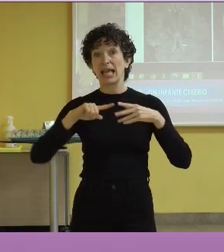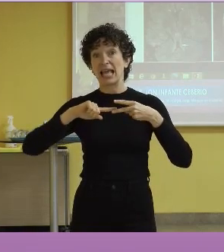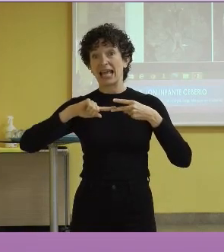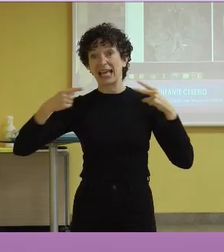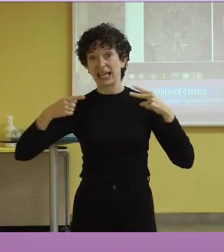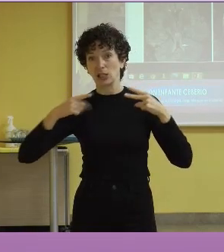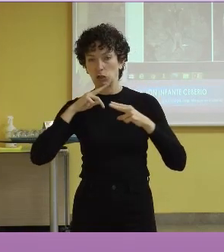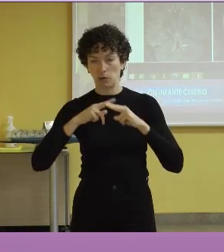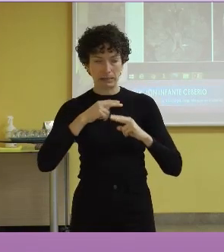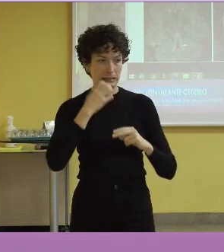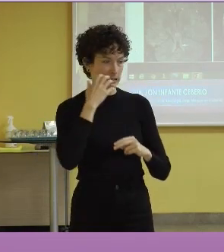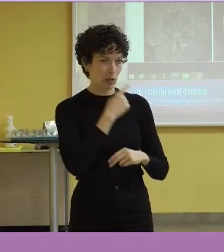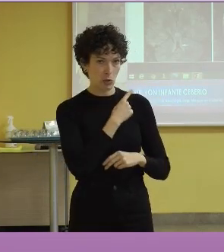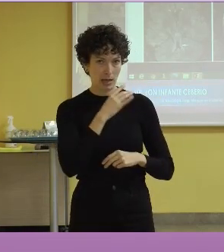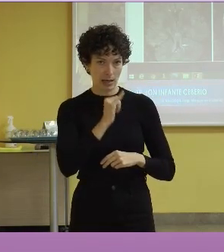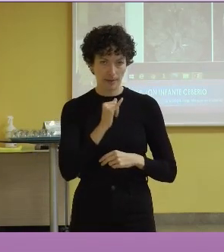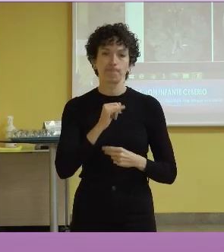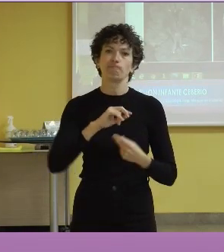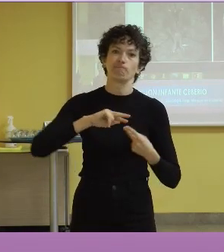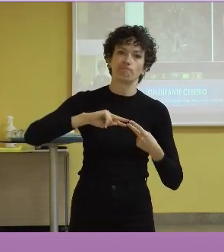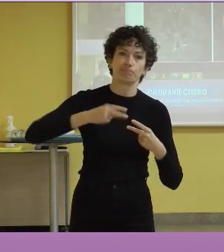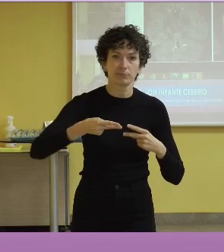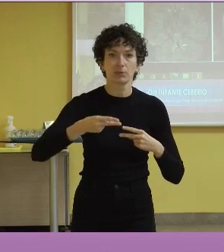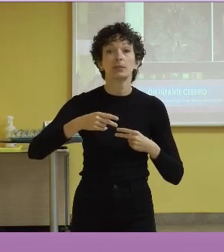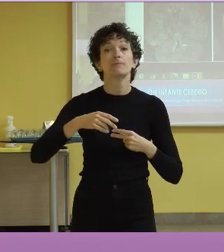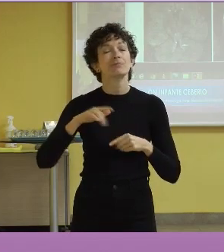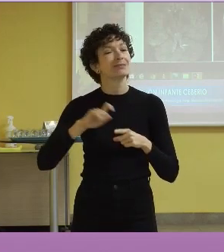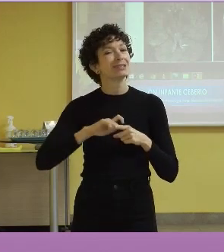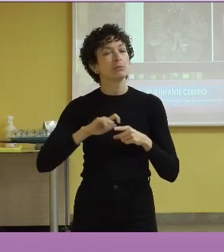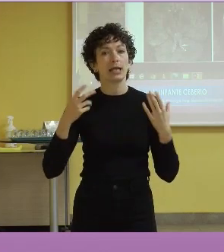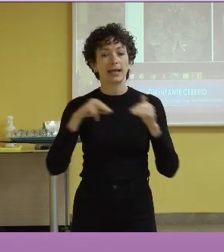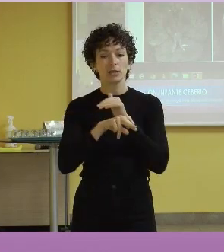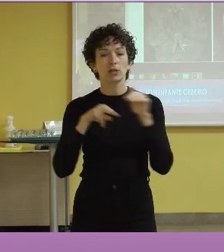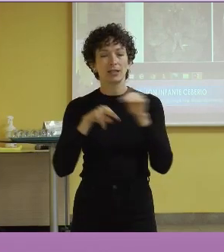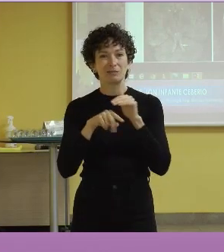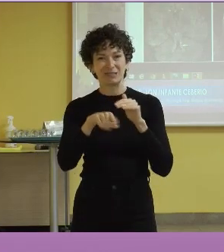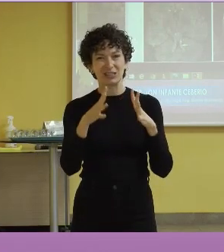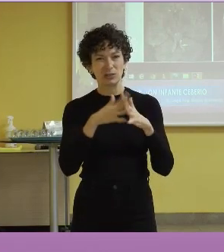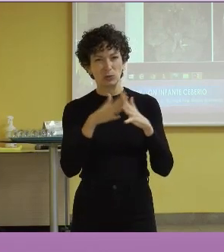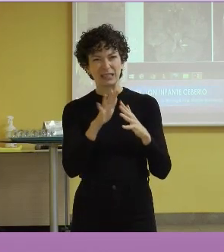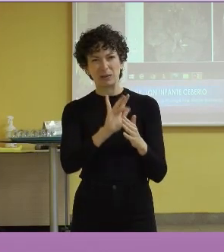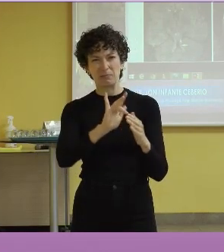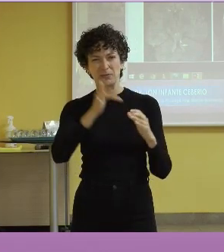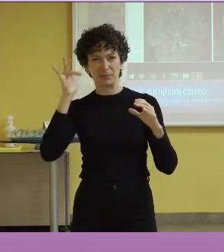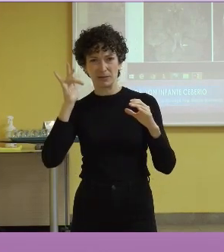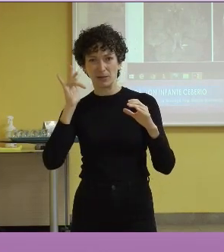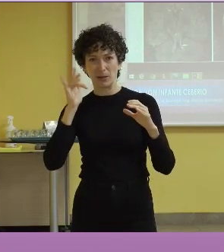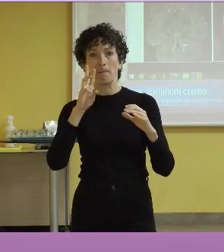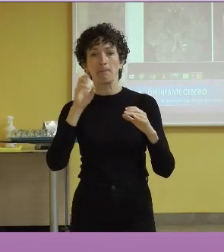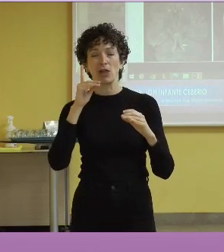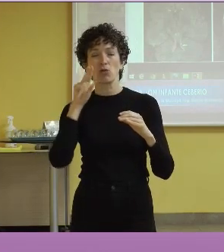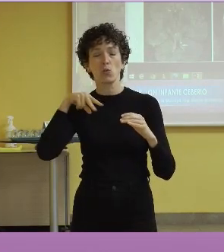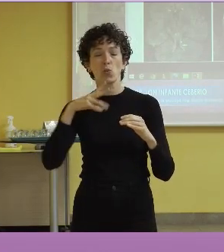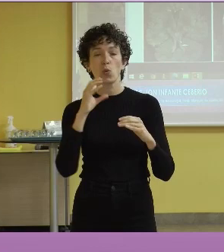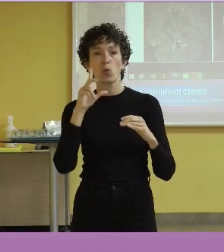este nombre tan raro, pues es característico que veamos brillar en la resonancia esta estructura de aquí, que es el pedúnculo cerebeloso